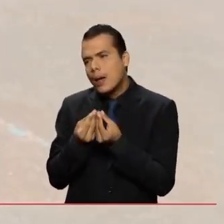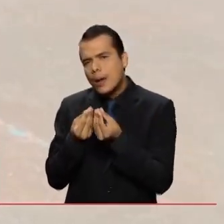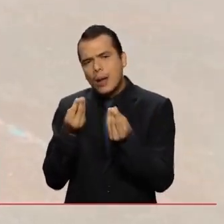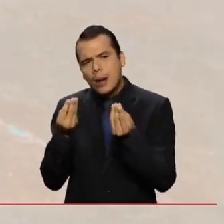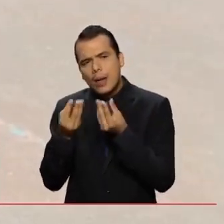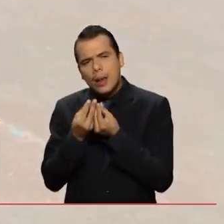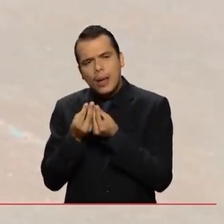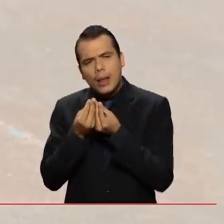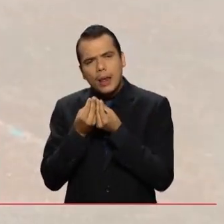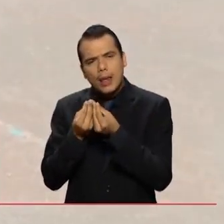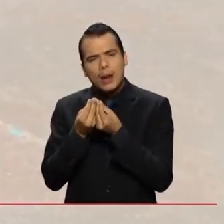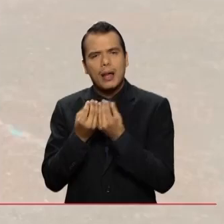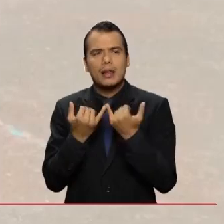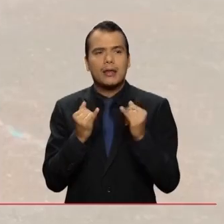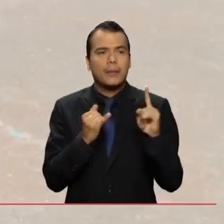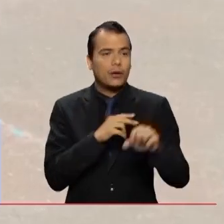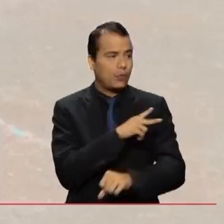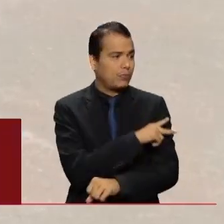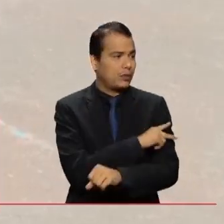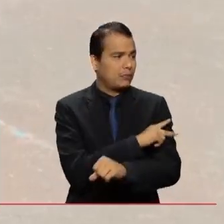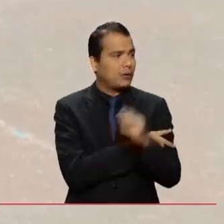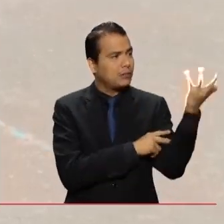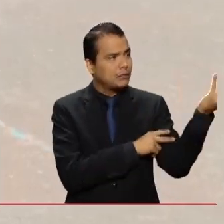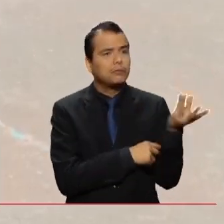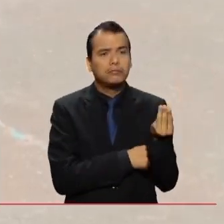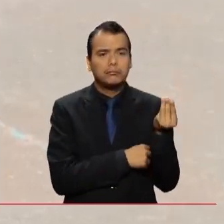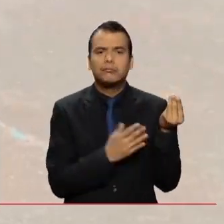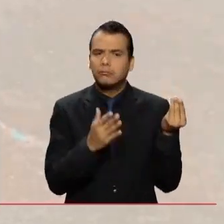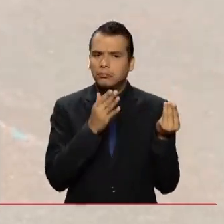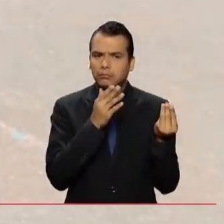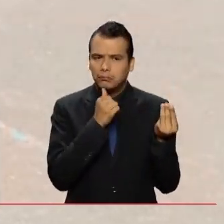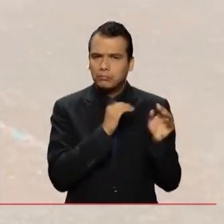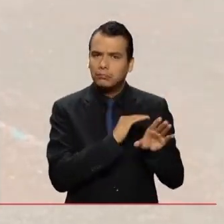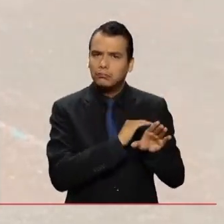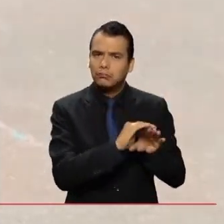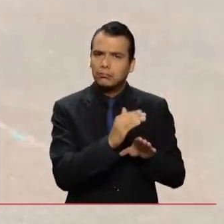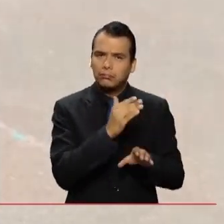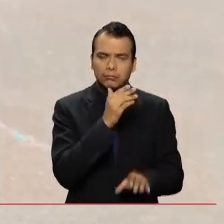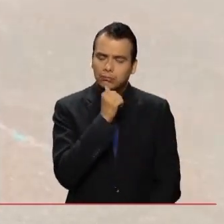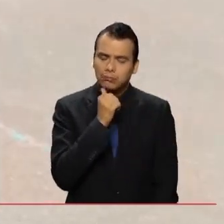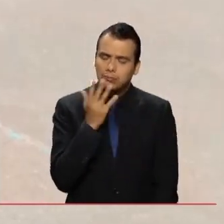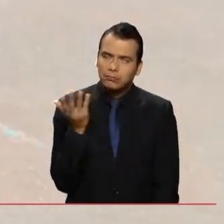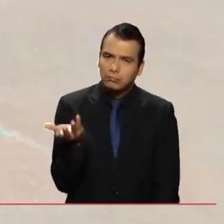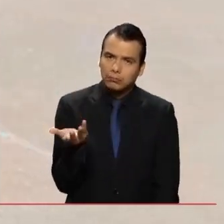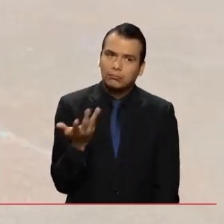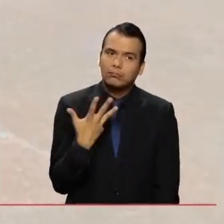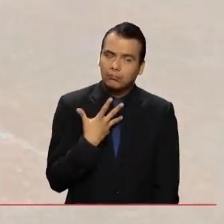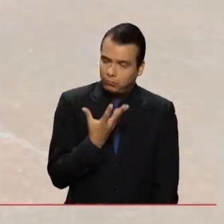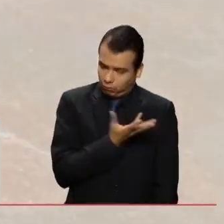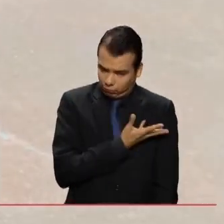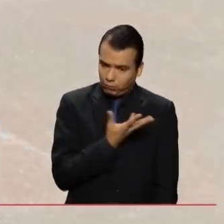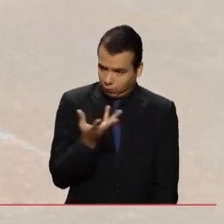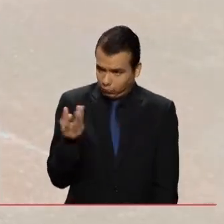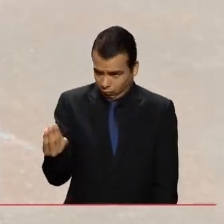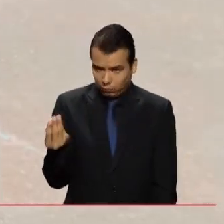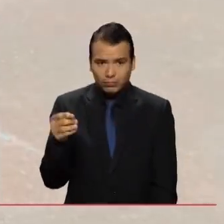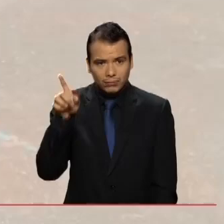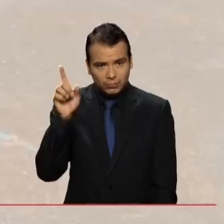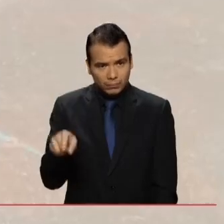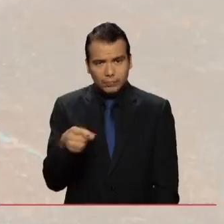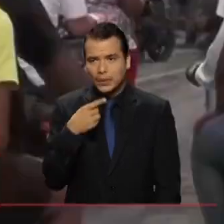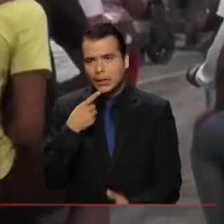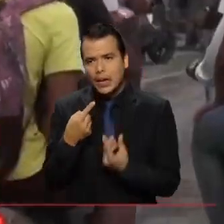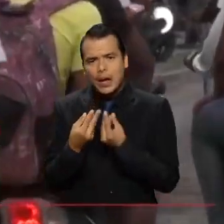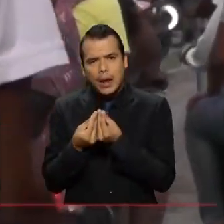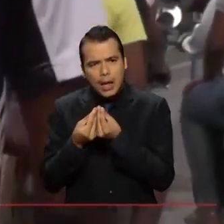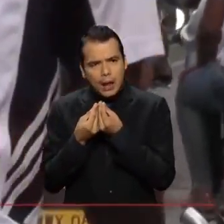una falla grandísima porque el Ministerio Público debería o debe estar allí inmerso en esta mesa de diálogo precisamente